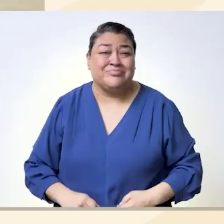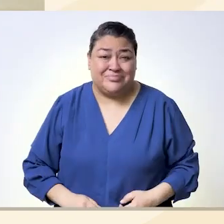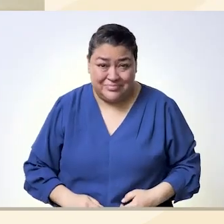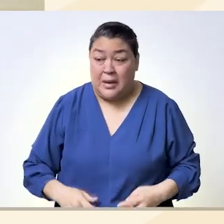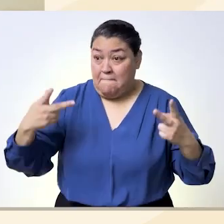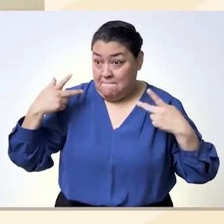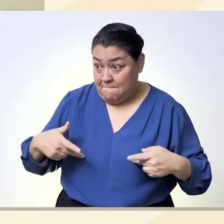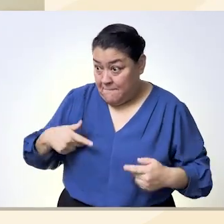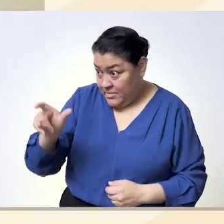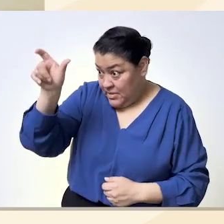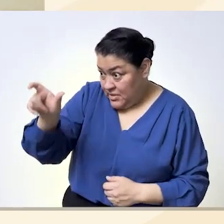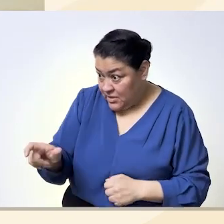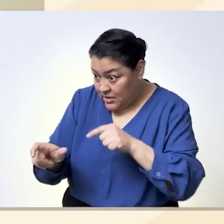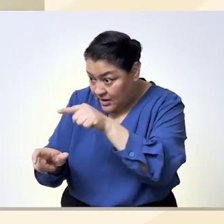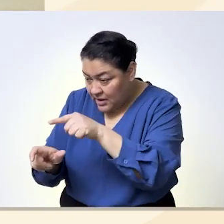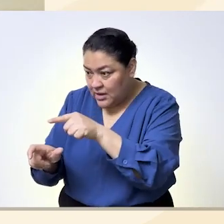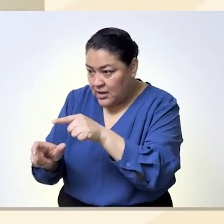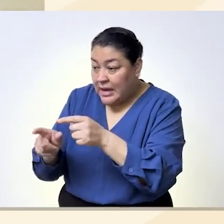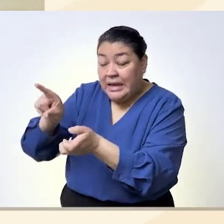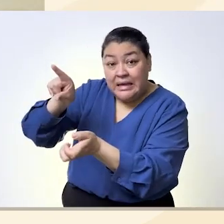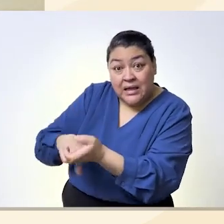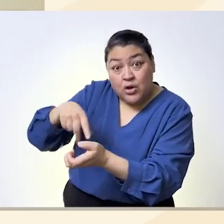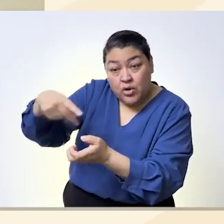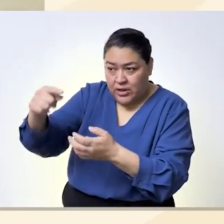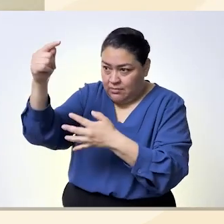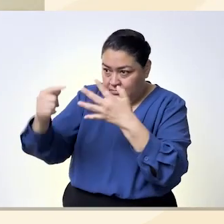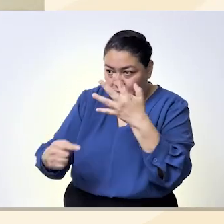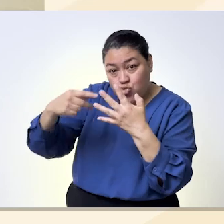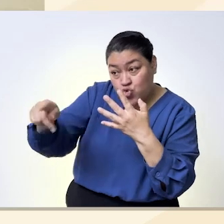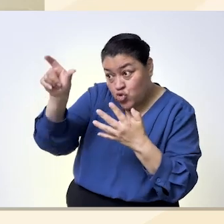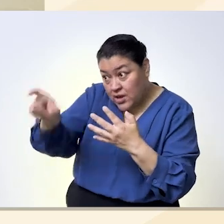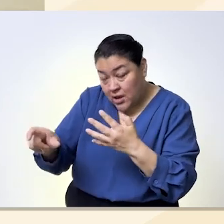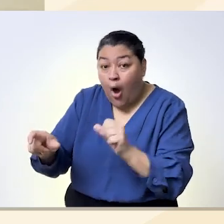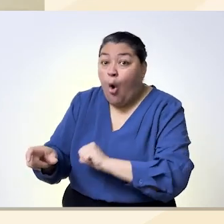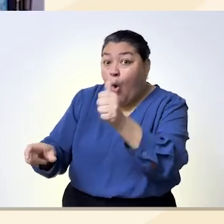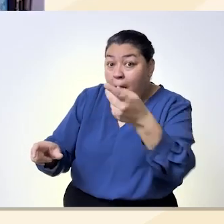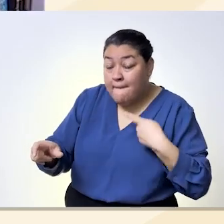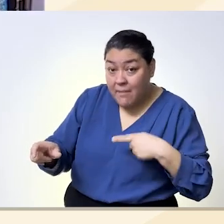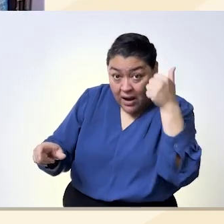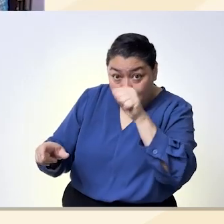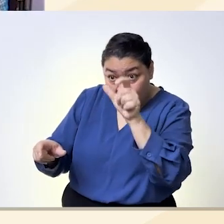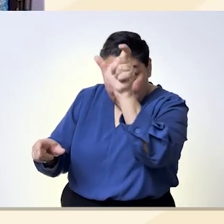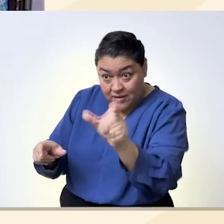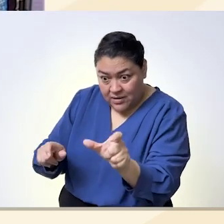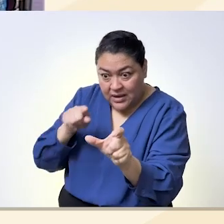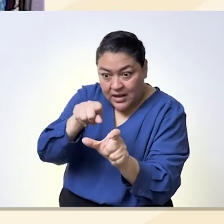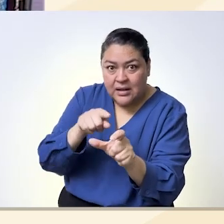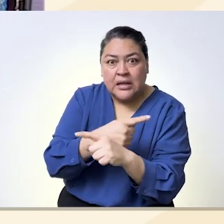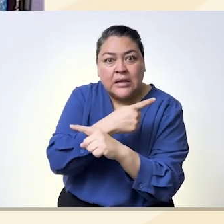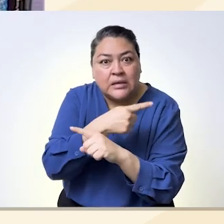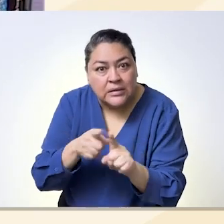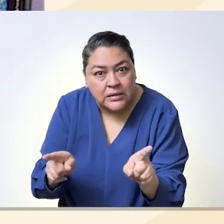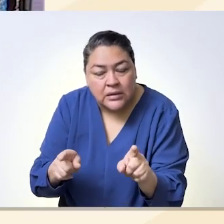Hay que ver a cada persona como una cosa individual, y cada persona tiene un perfil diferente. No